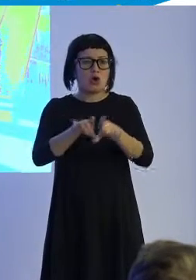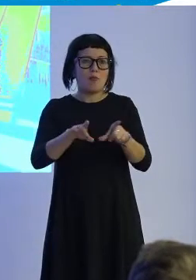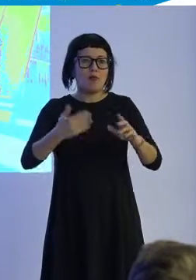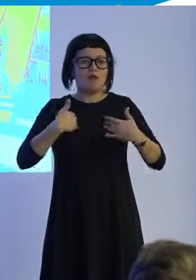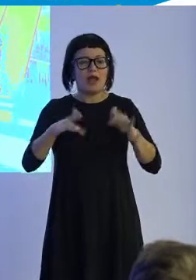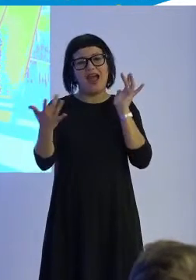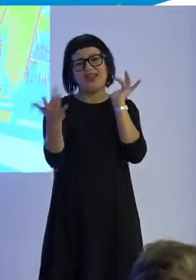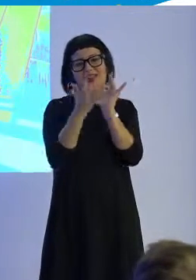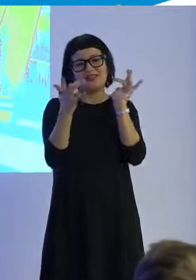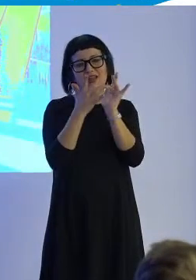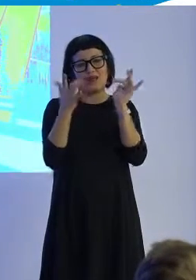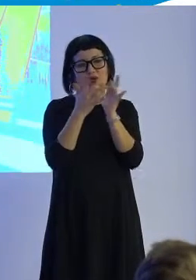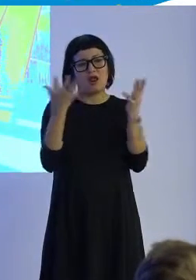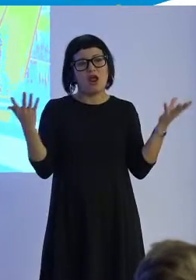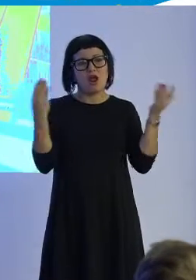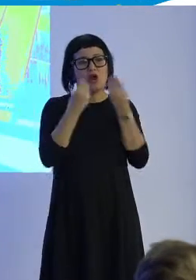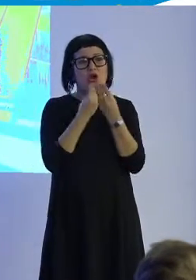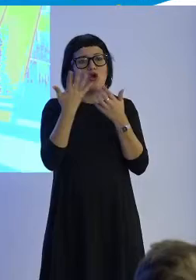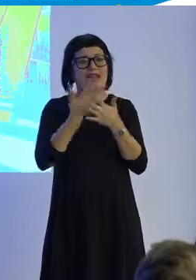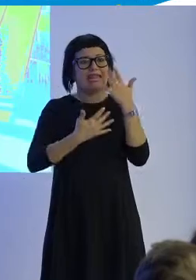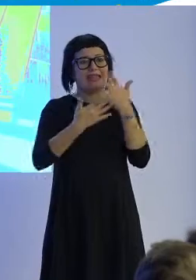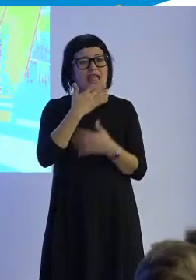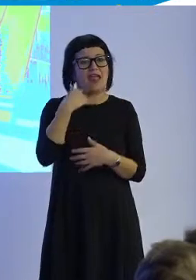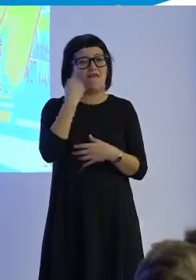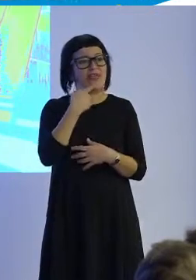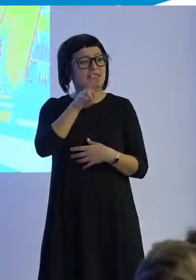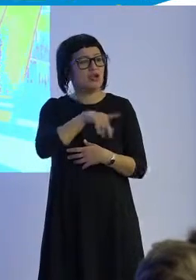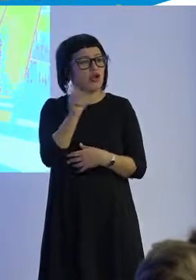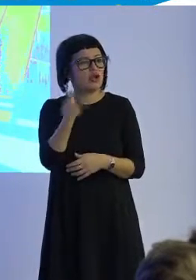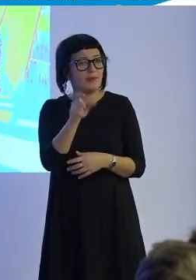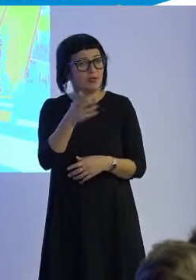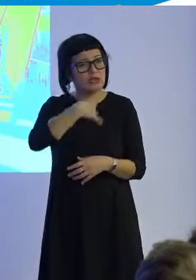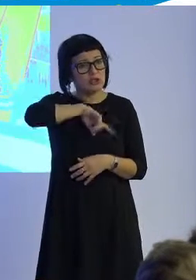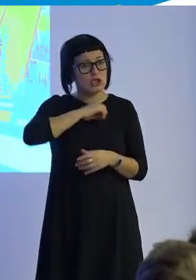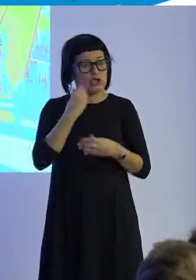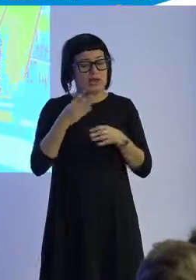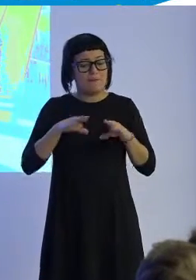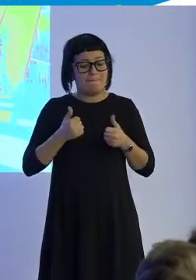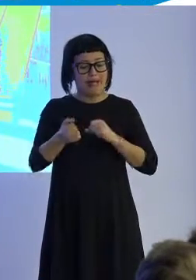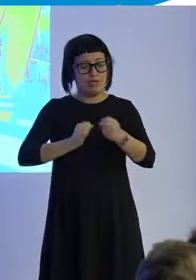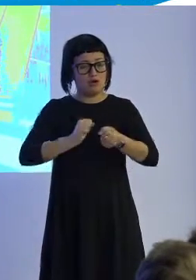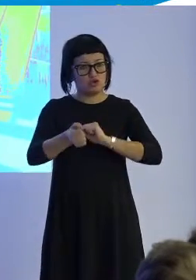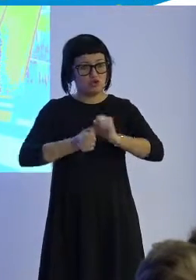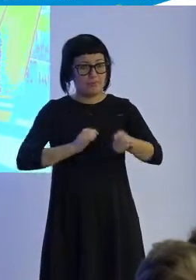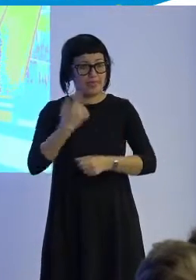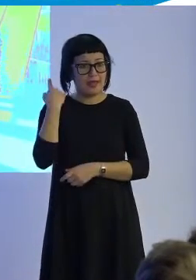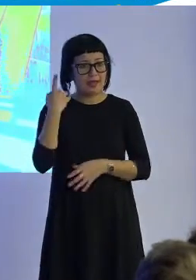interactuar con interfaces que no son los habituales. O sea, estamos acostumbrados a los mandos, pues aquí lo que tenemos realmente